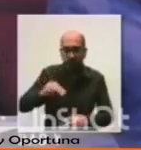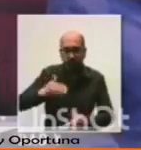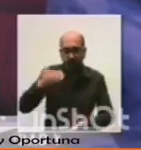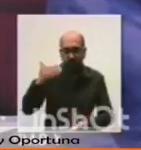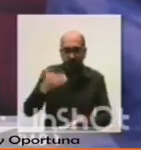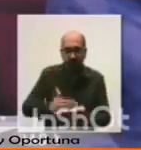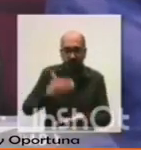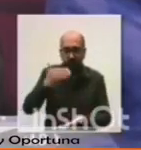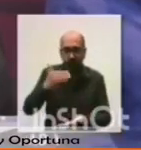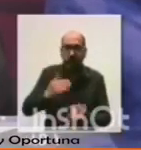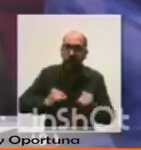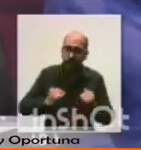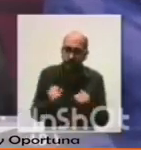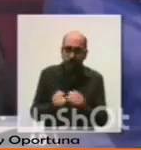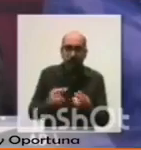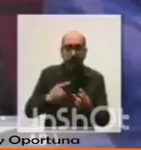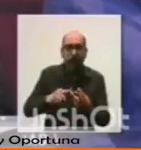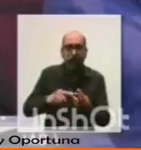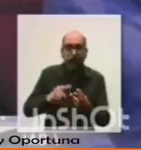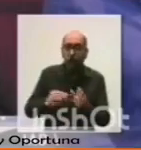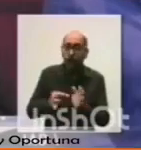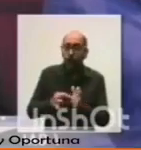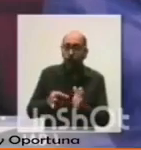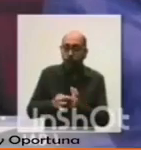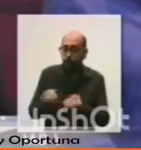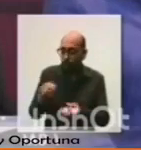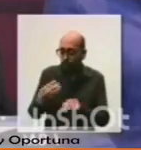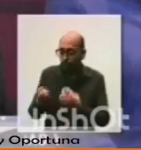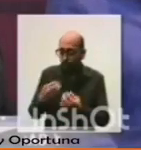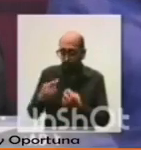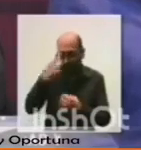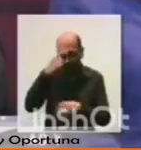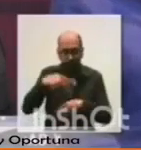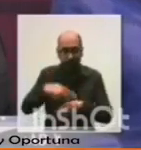el marchómetro. Ya no hay puntos.